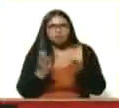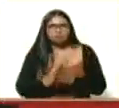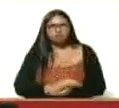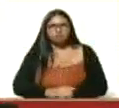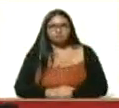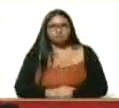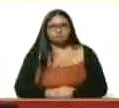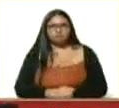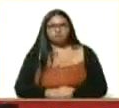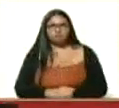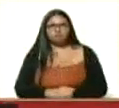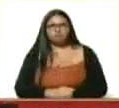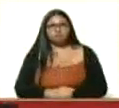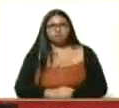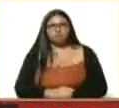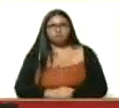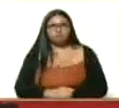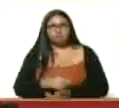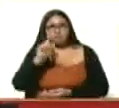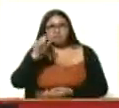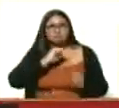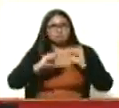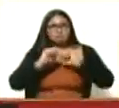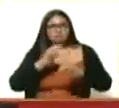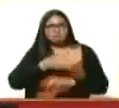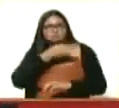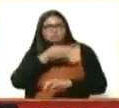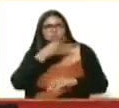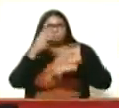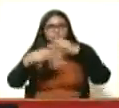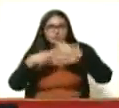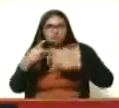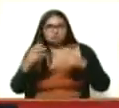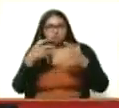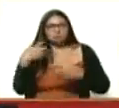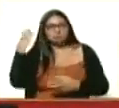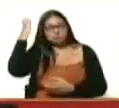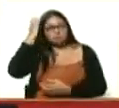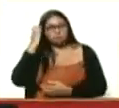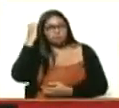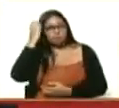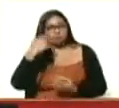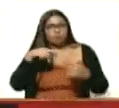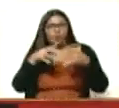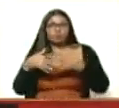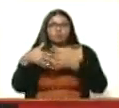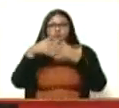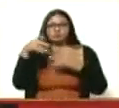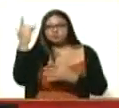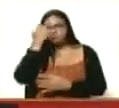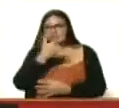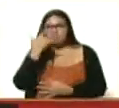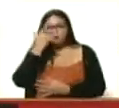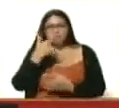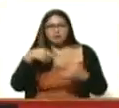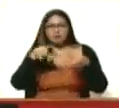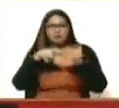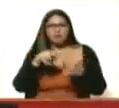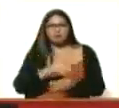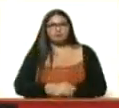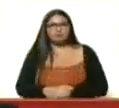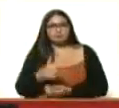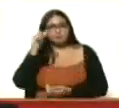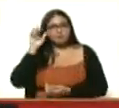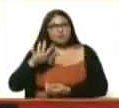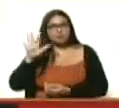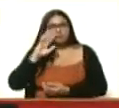pero también en movimientos sociales y movimientos políticos de Europa, Estados Unidos, África, Asia nos están